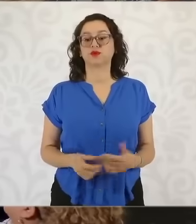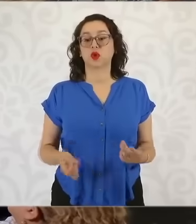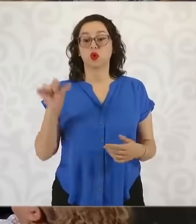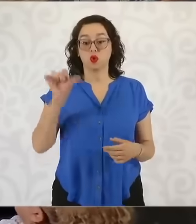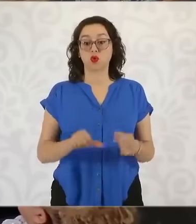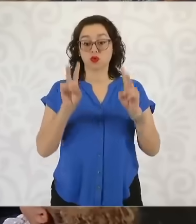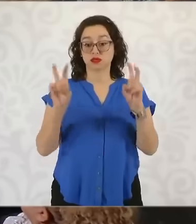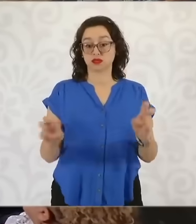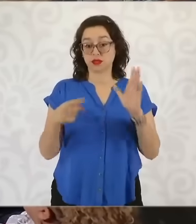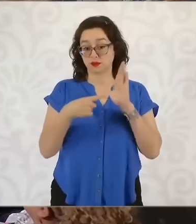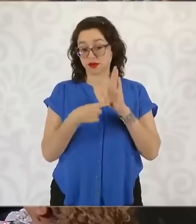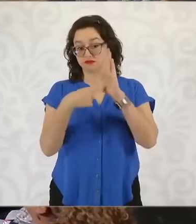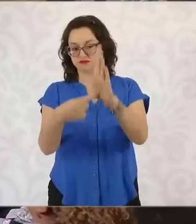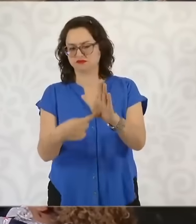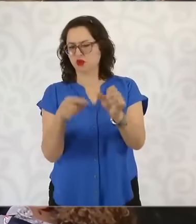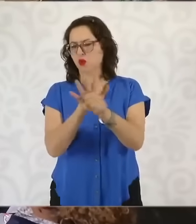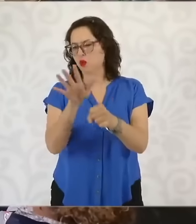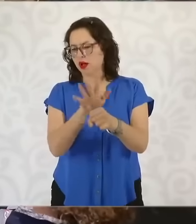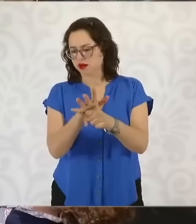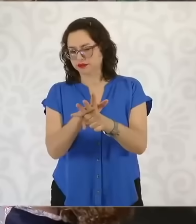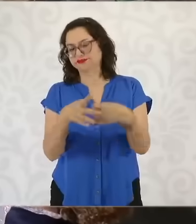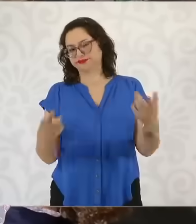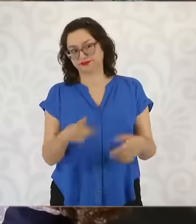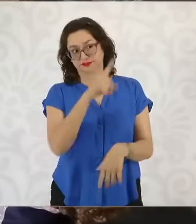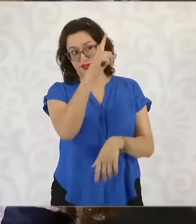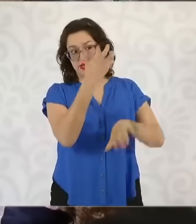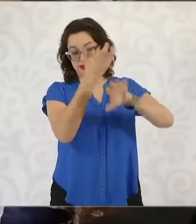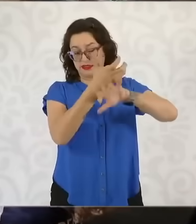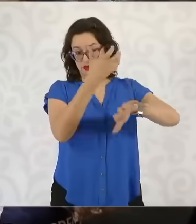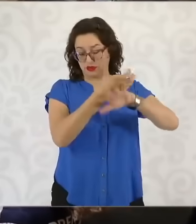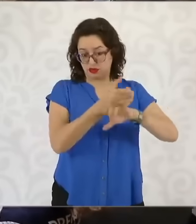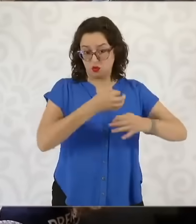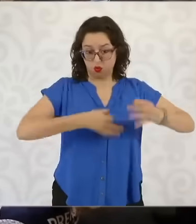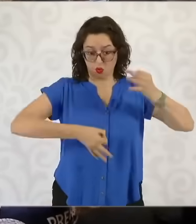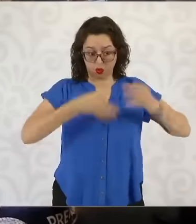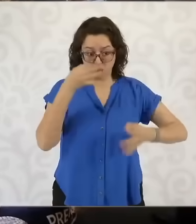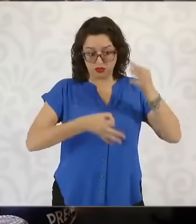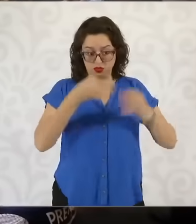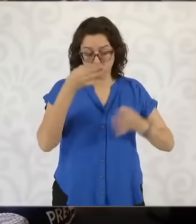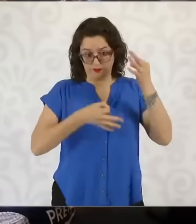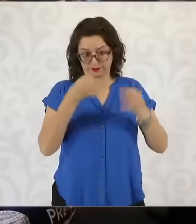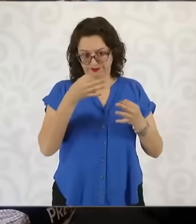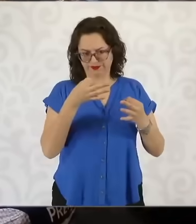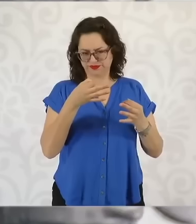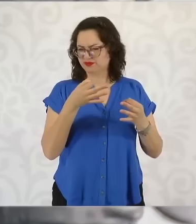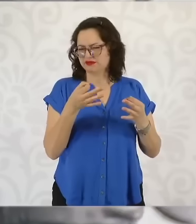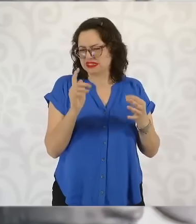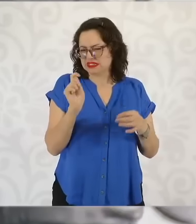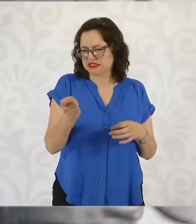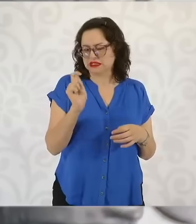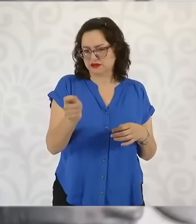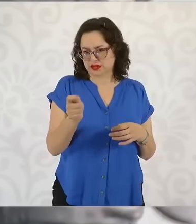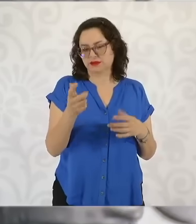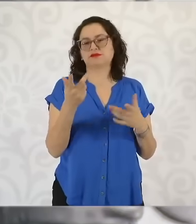Unidos, en donde el gobierno de México gana este juicio para que